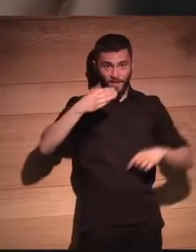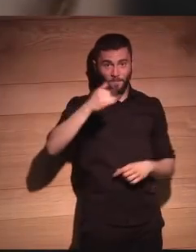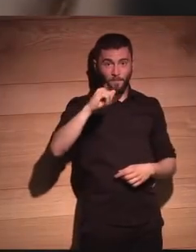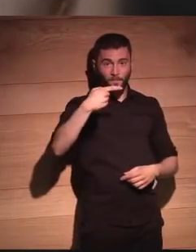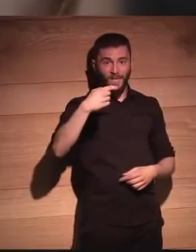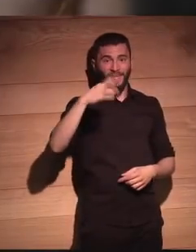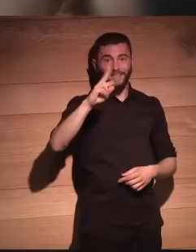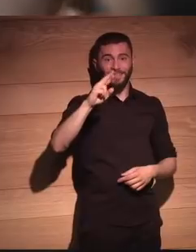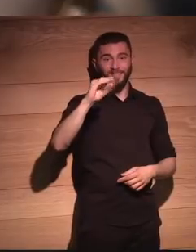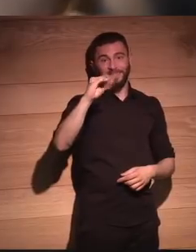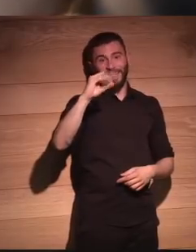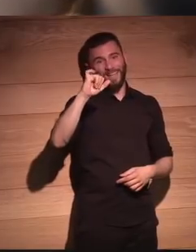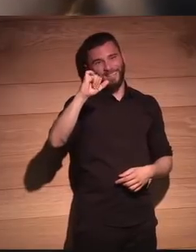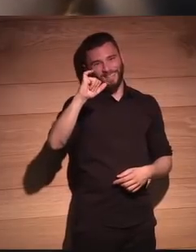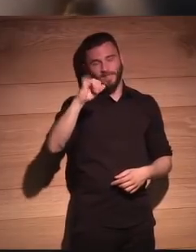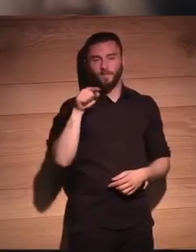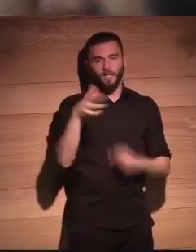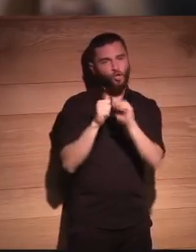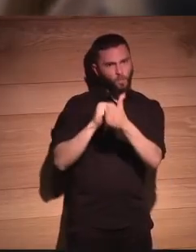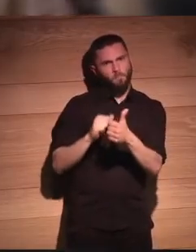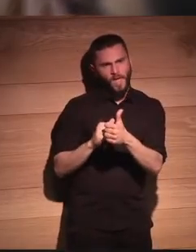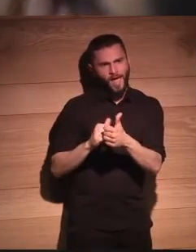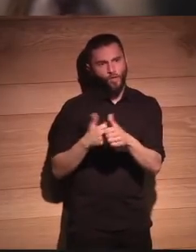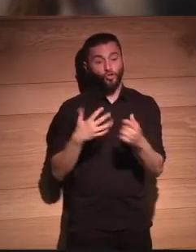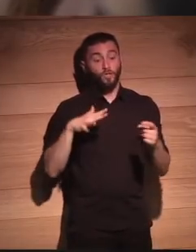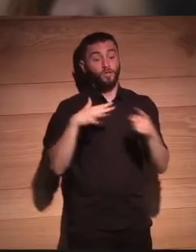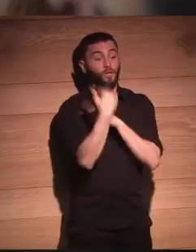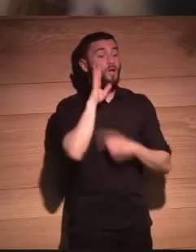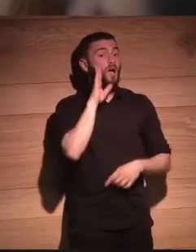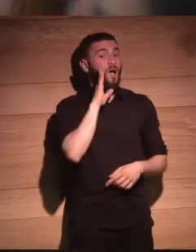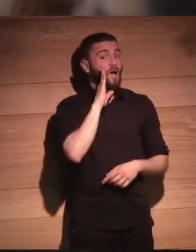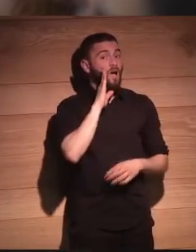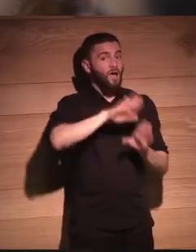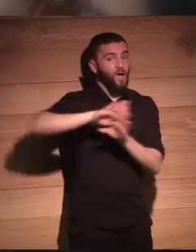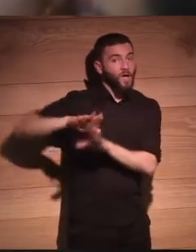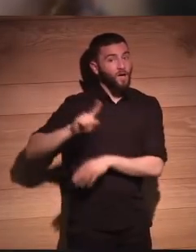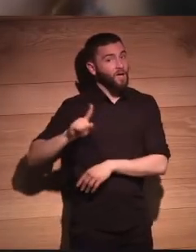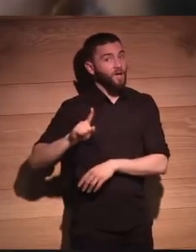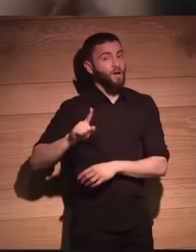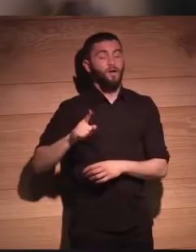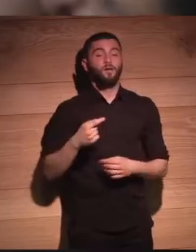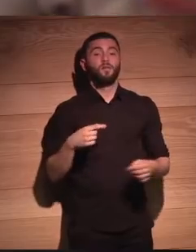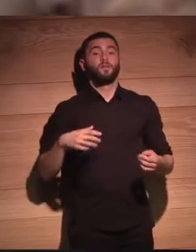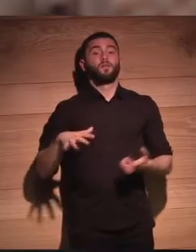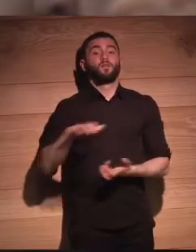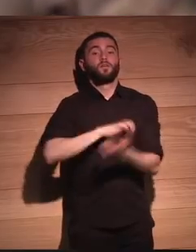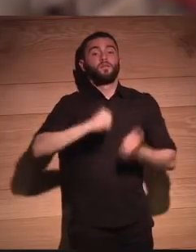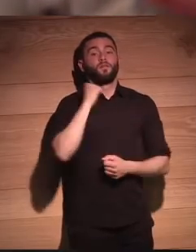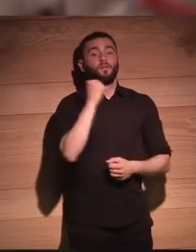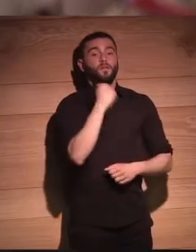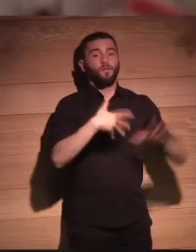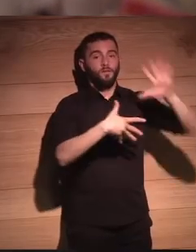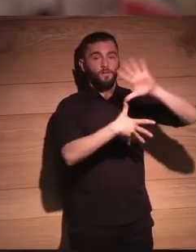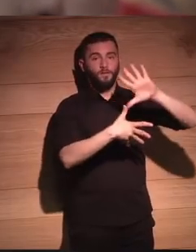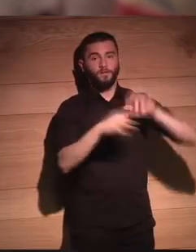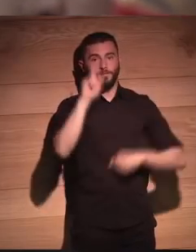Tracy. Y en ese contexto no podemos dejar de lado lo que supuso el crimen organizado en la sociedad norteamericana en la que nace el